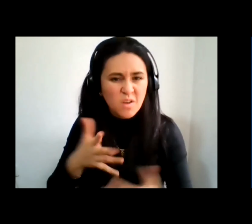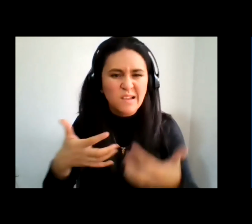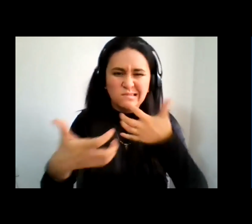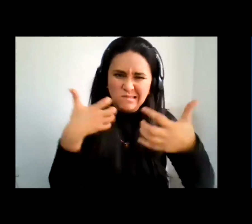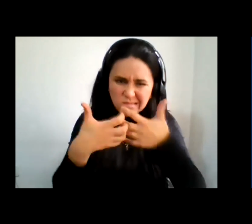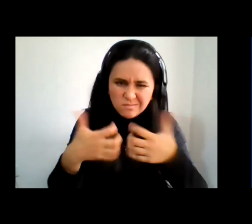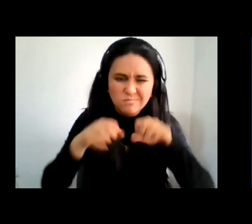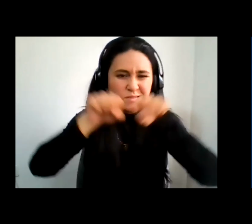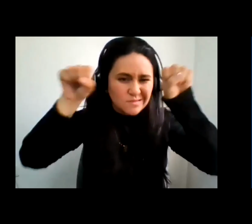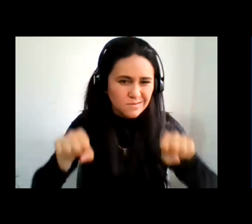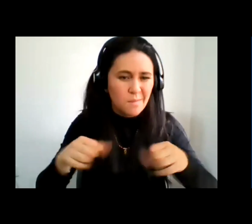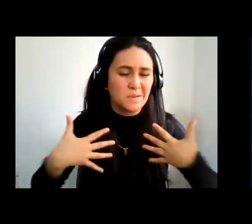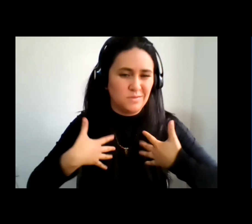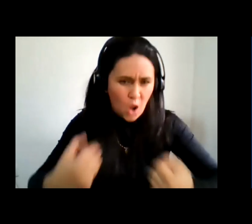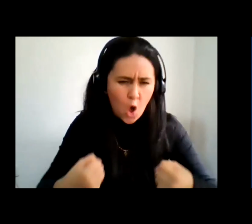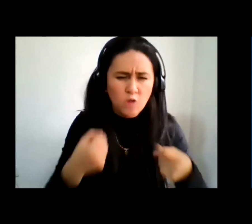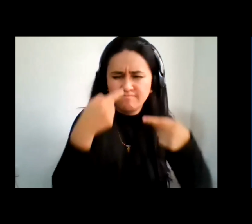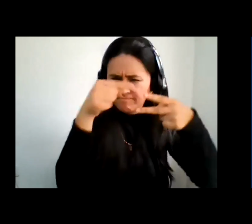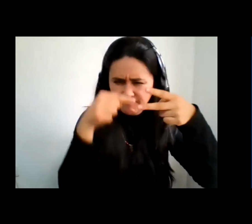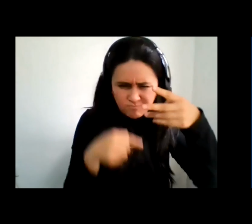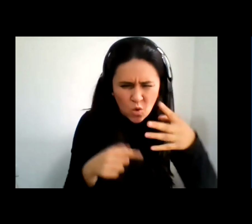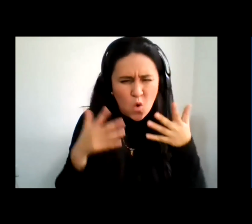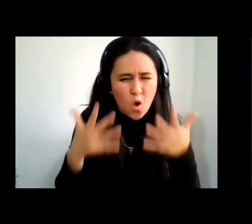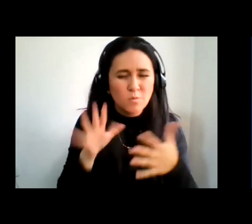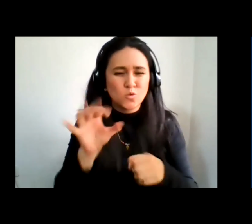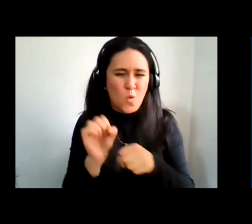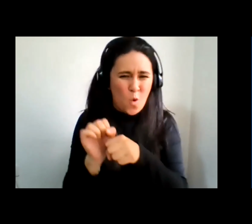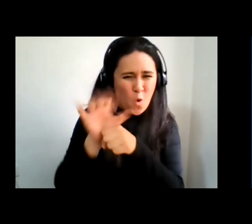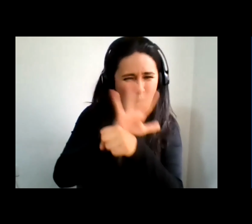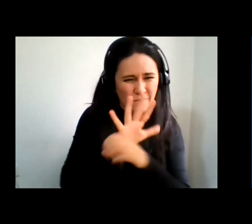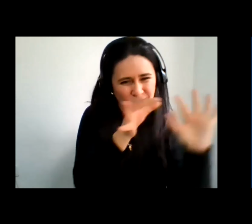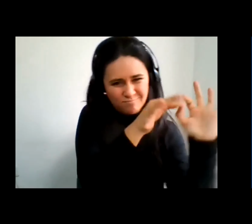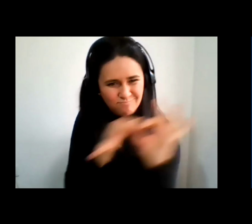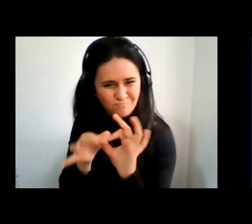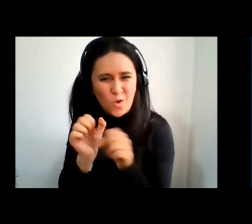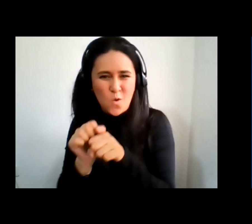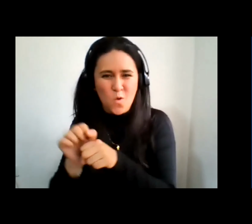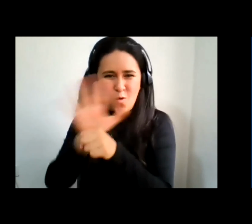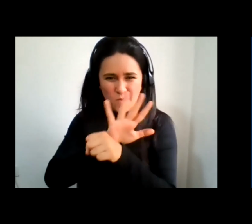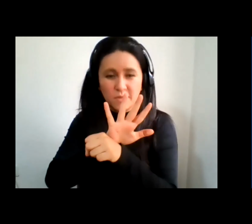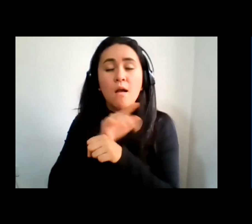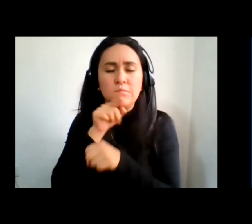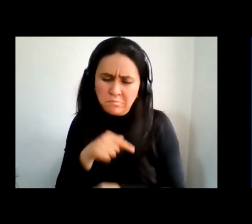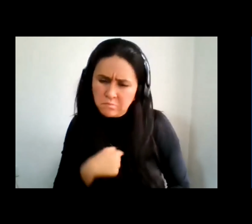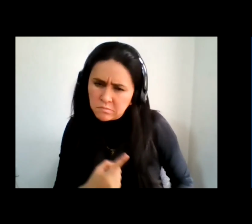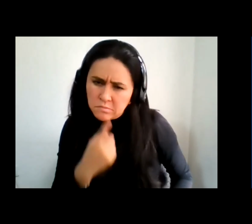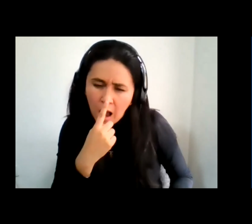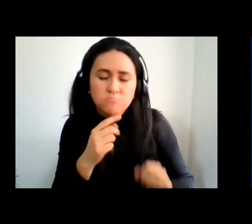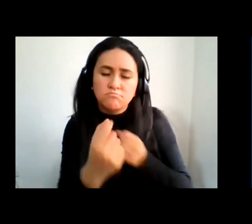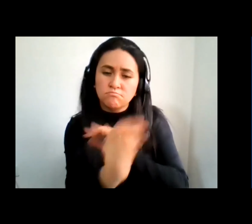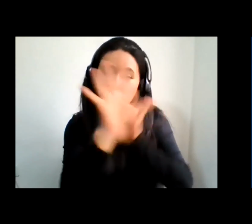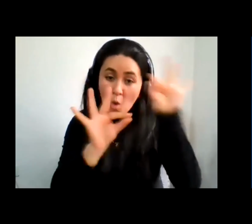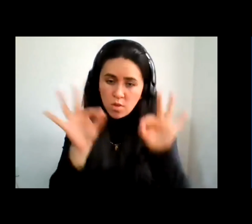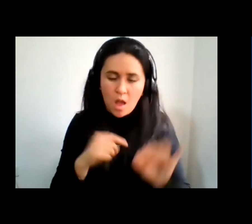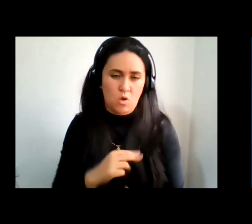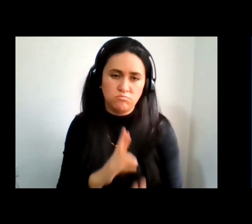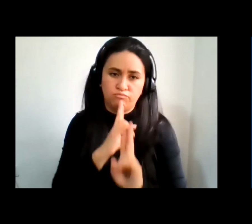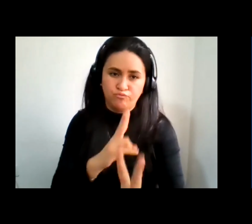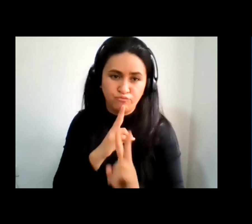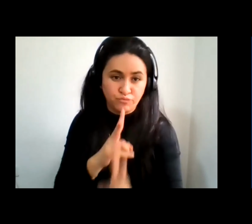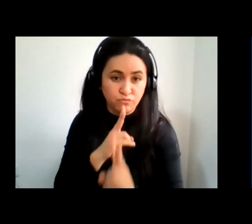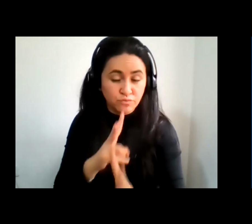salud y otras relacionadas con la COVID-19, que me parece que fueron interesantes y en cierto modo se responderán.